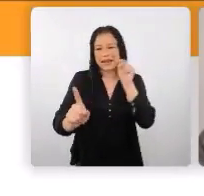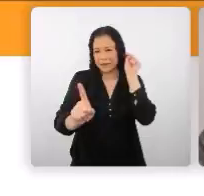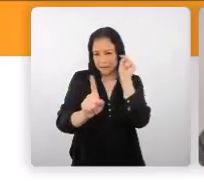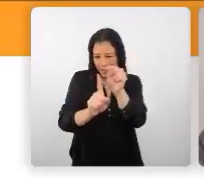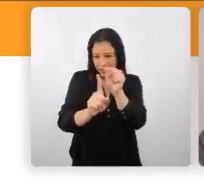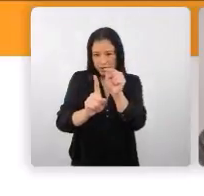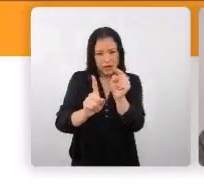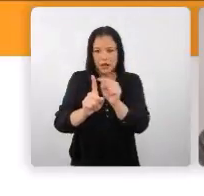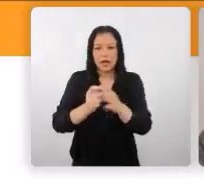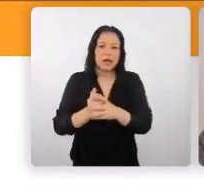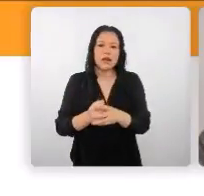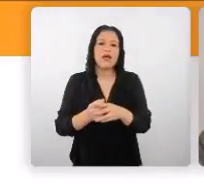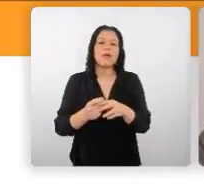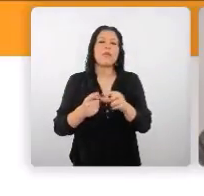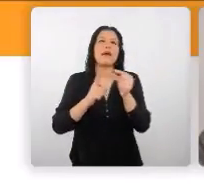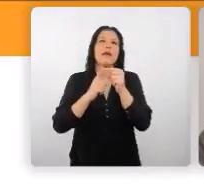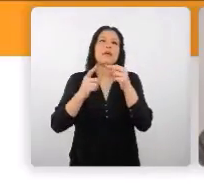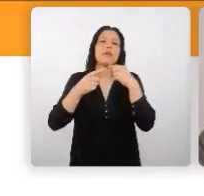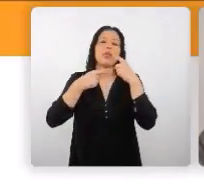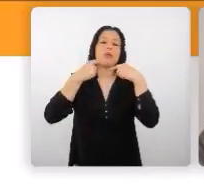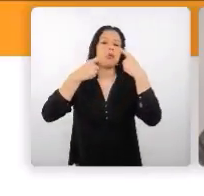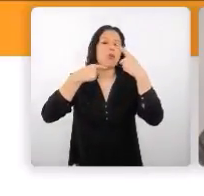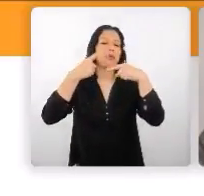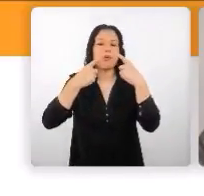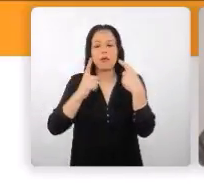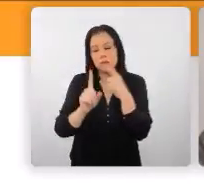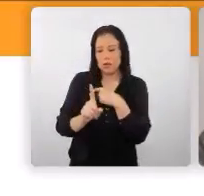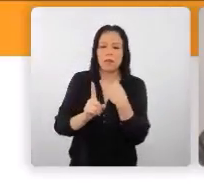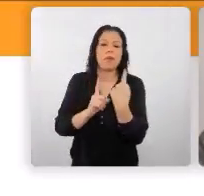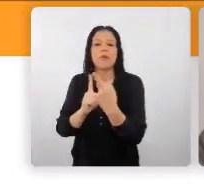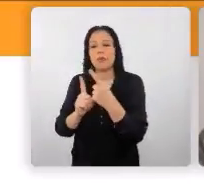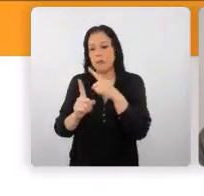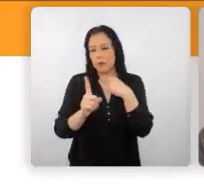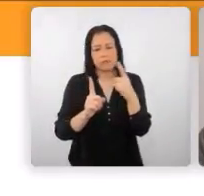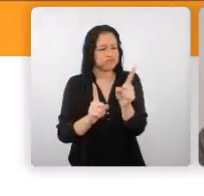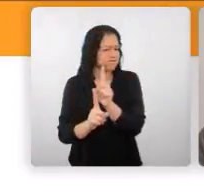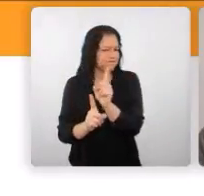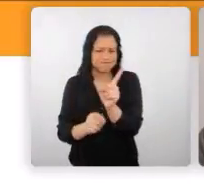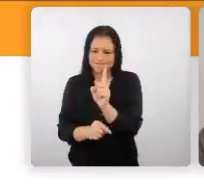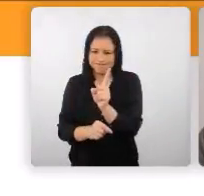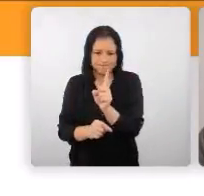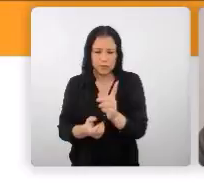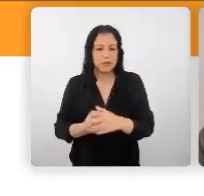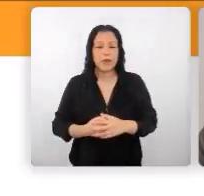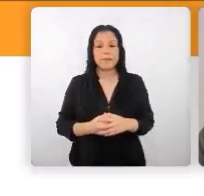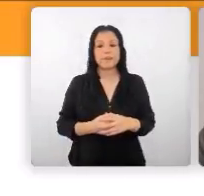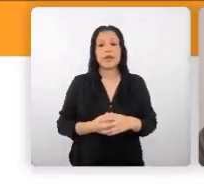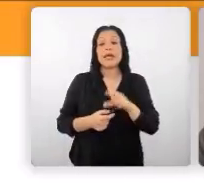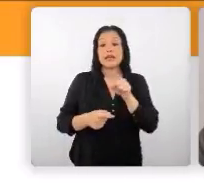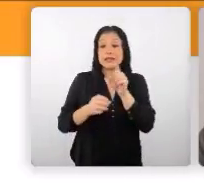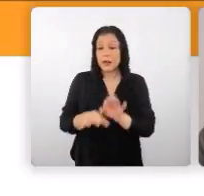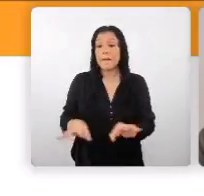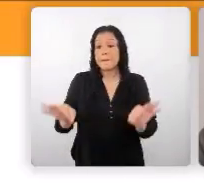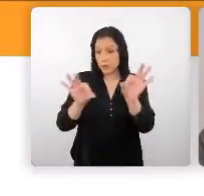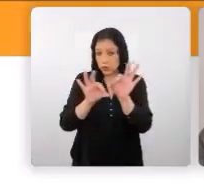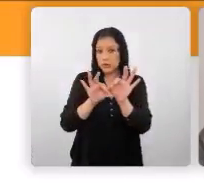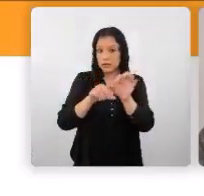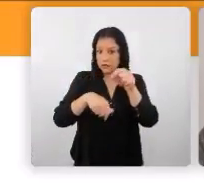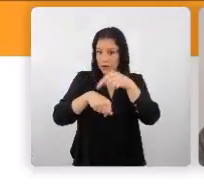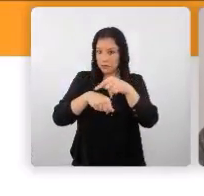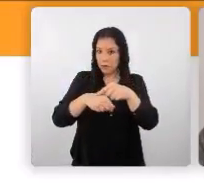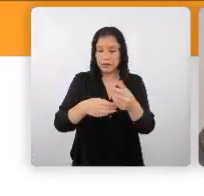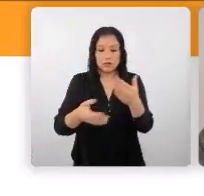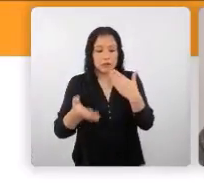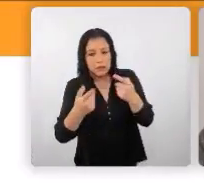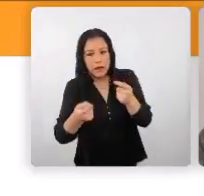sin dar mucho palabreo o dar muchas vueltas sobre lo mismo. Y es importante al momento de